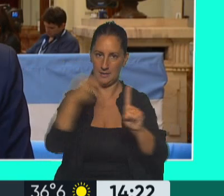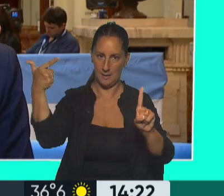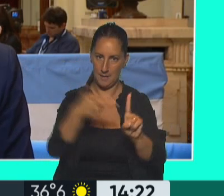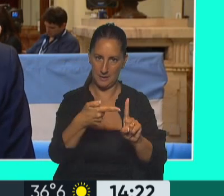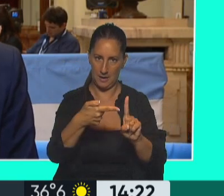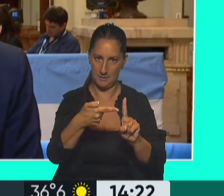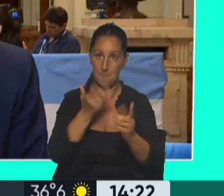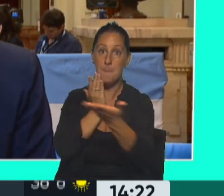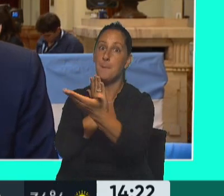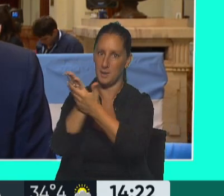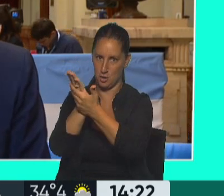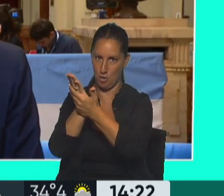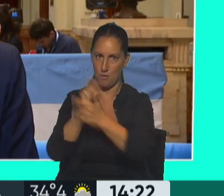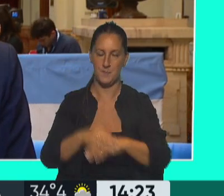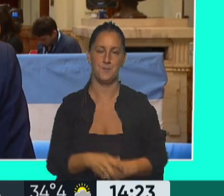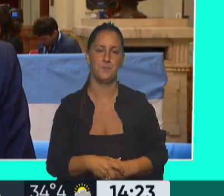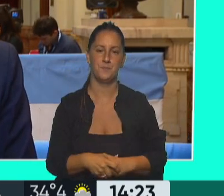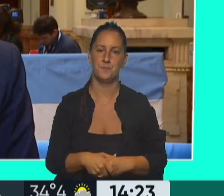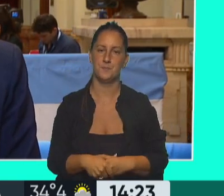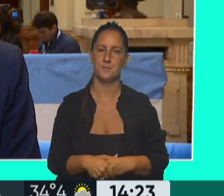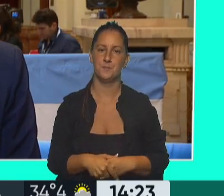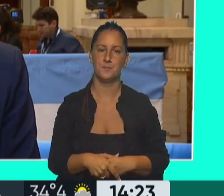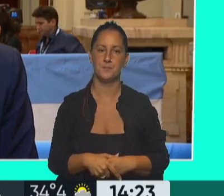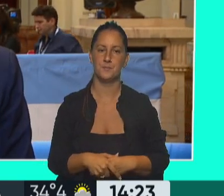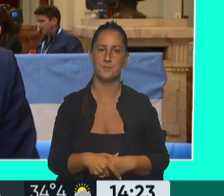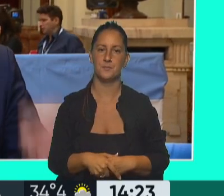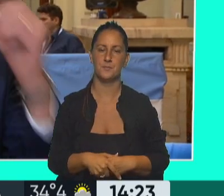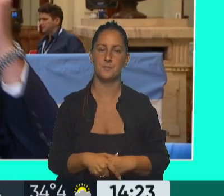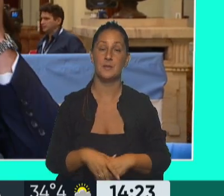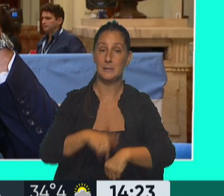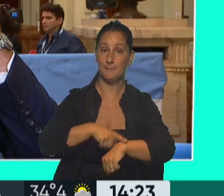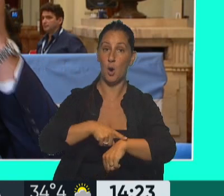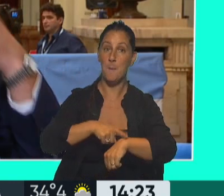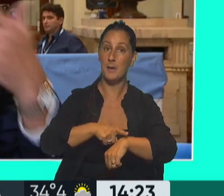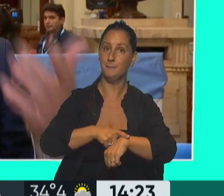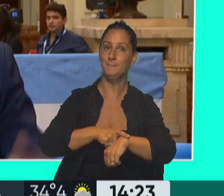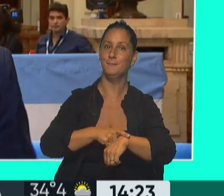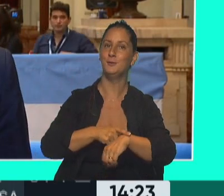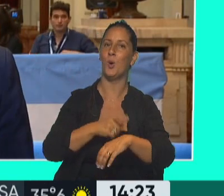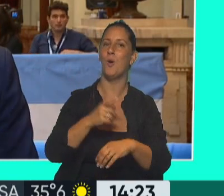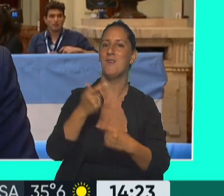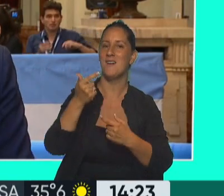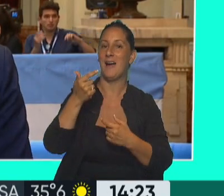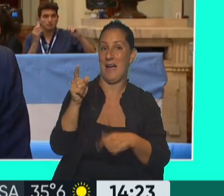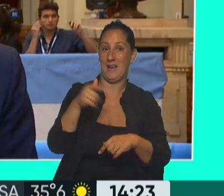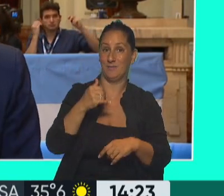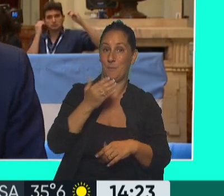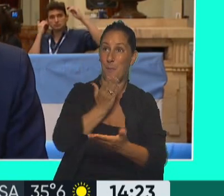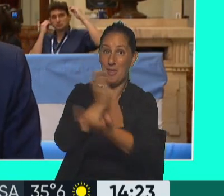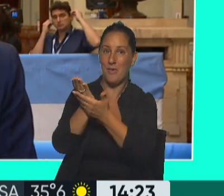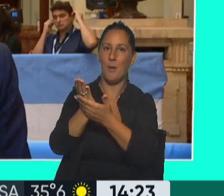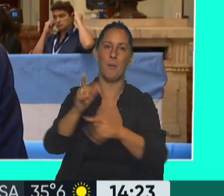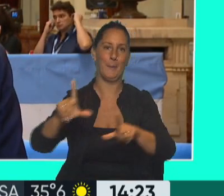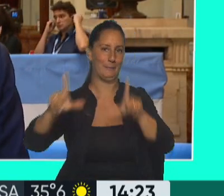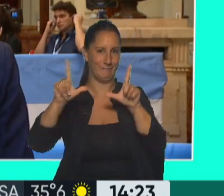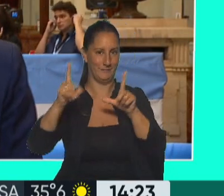Exactamente. Bueno, fue uno de los momentos en los que creo que dejó expuesta, ¿no? Esa doble vara que hay en la justicia argentina.